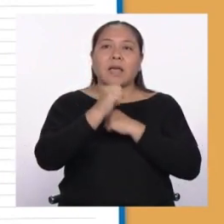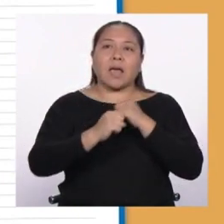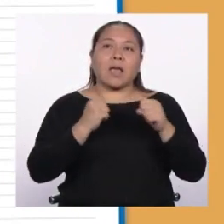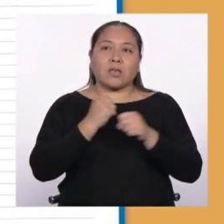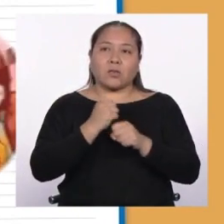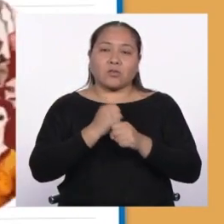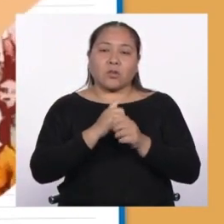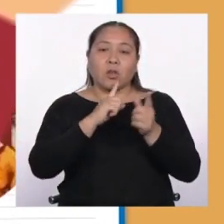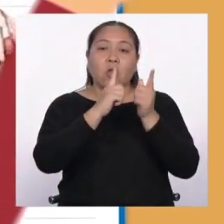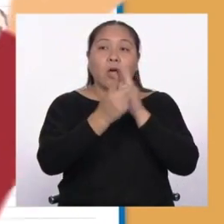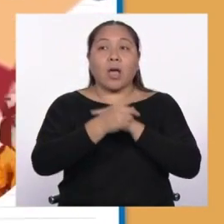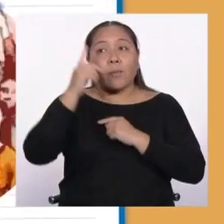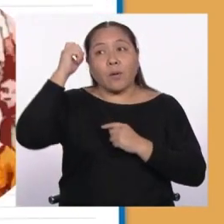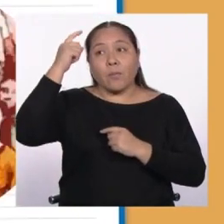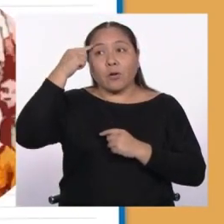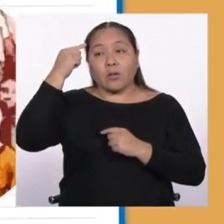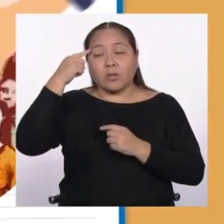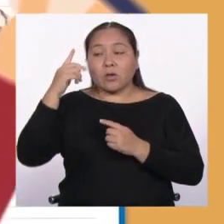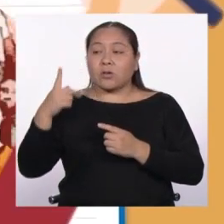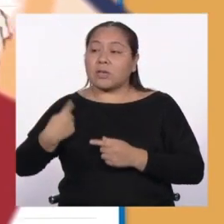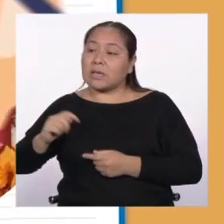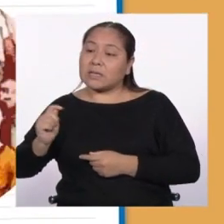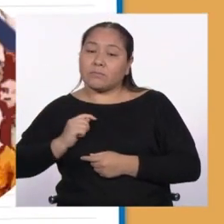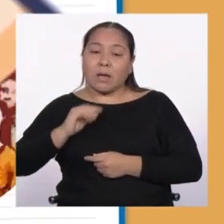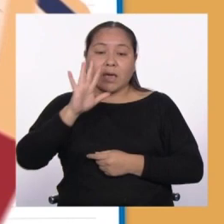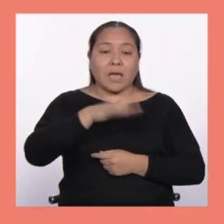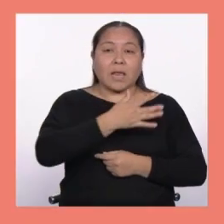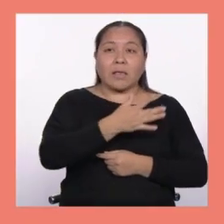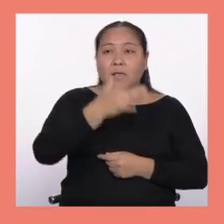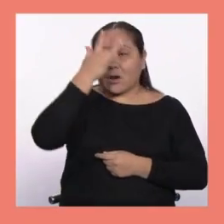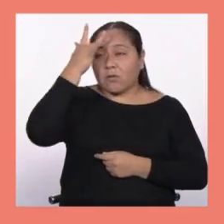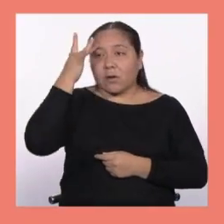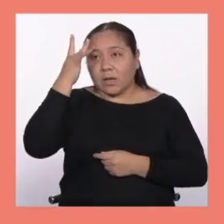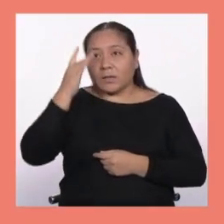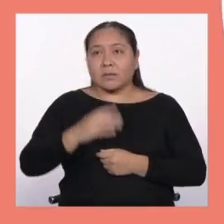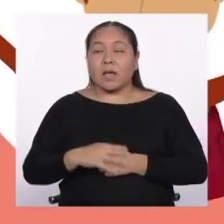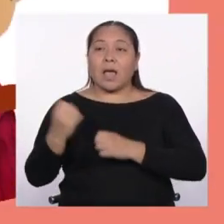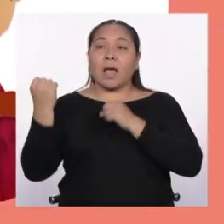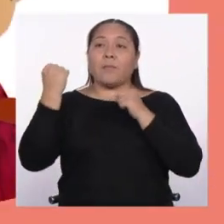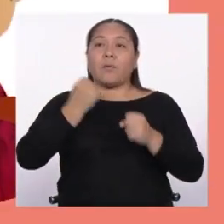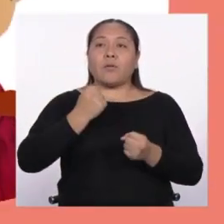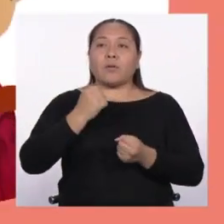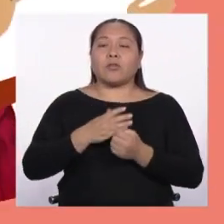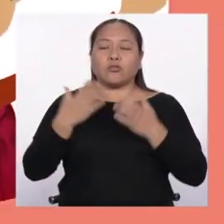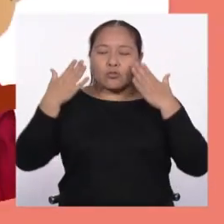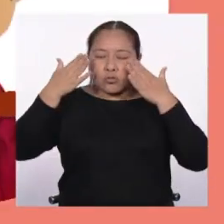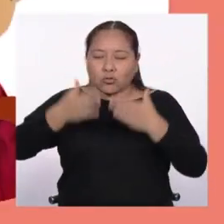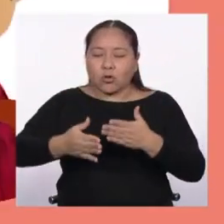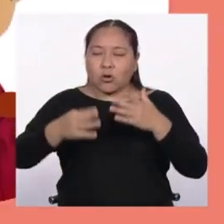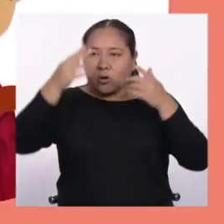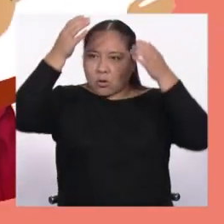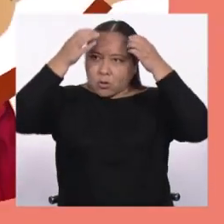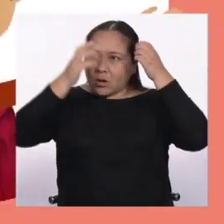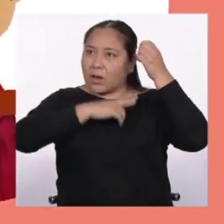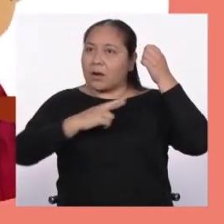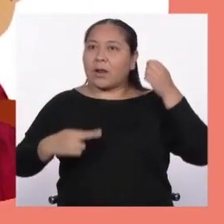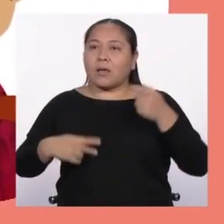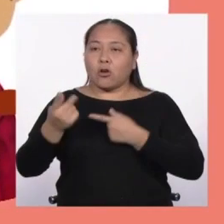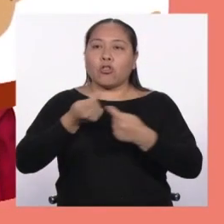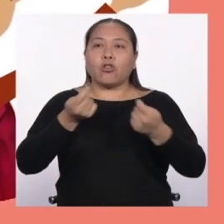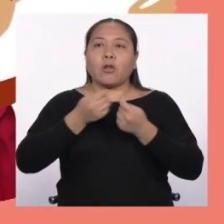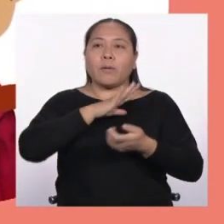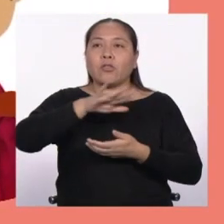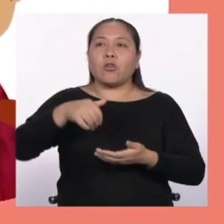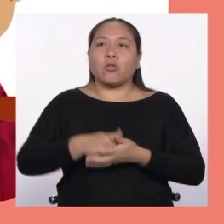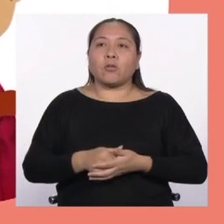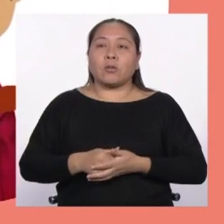y los cambios políticos que se dieron en España, Inglaterra y Francia. El poder se centró solo en el rey, quien lo manejaba todo, mientras que el